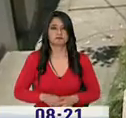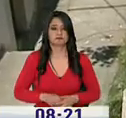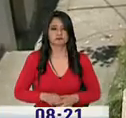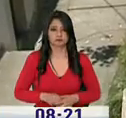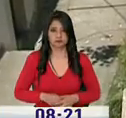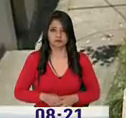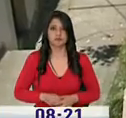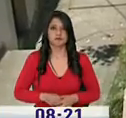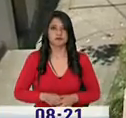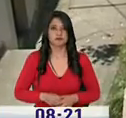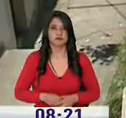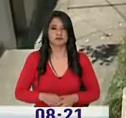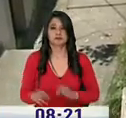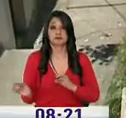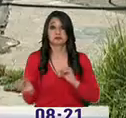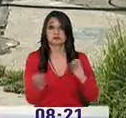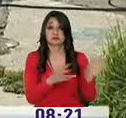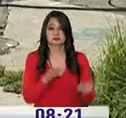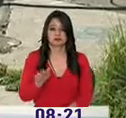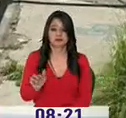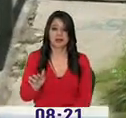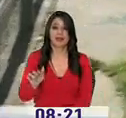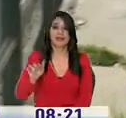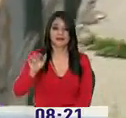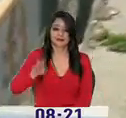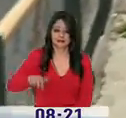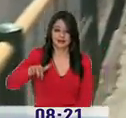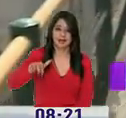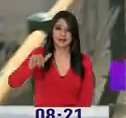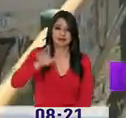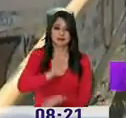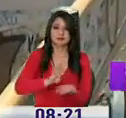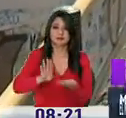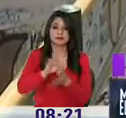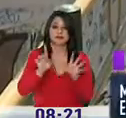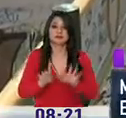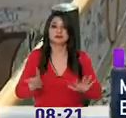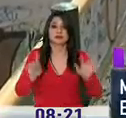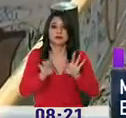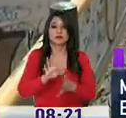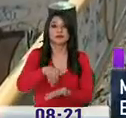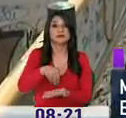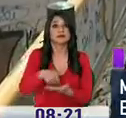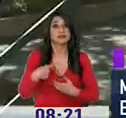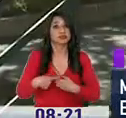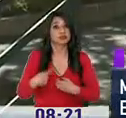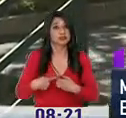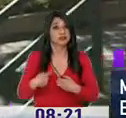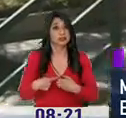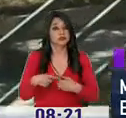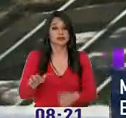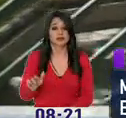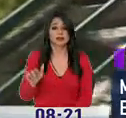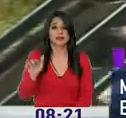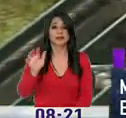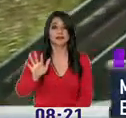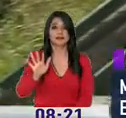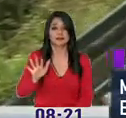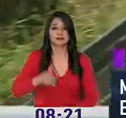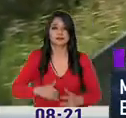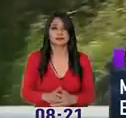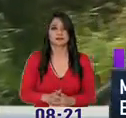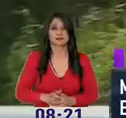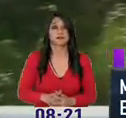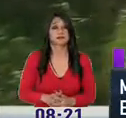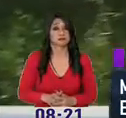como si estuvieran abandonadas así describen los vecinos del barrio san juan en el centro de la ciudad a estas escalinatas un